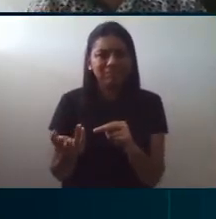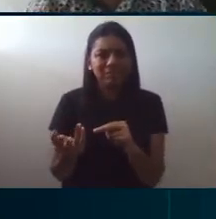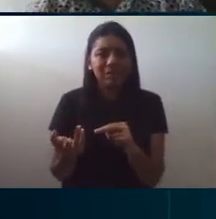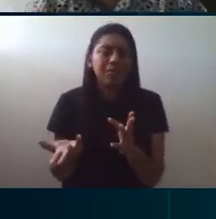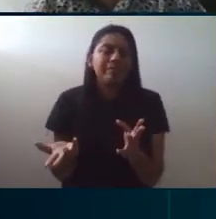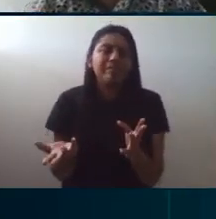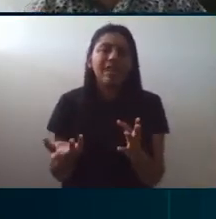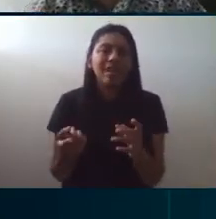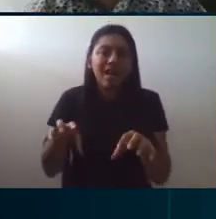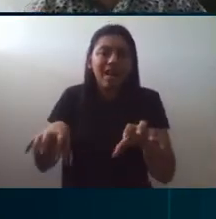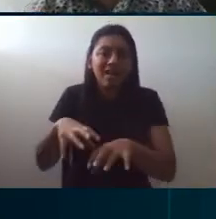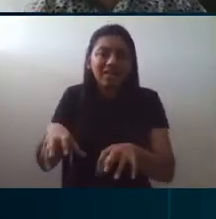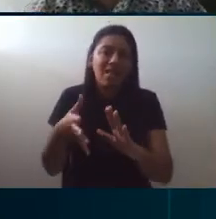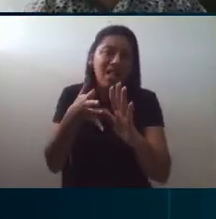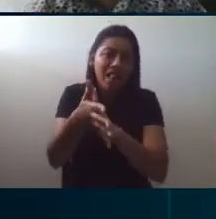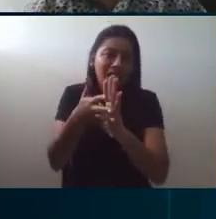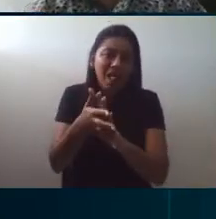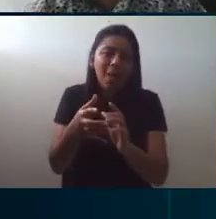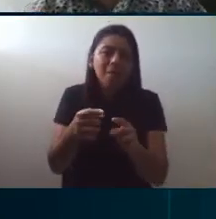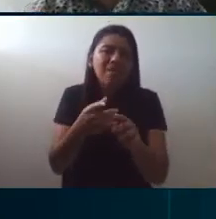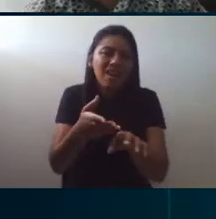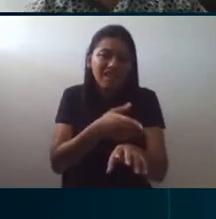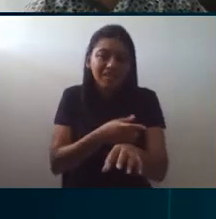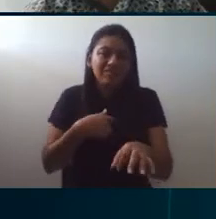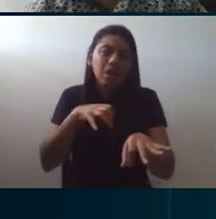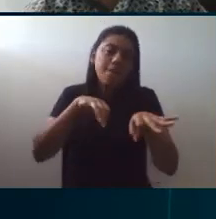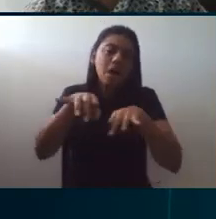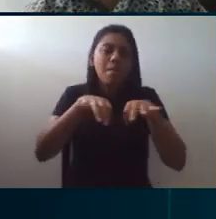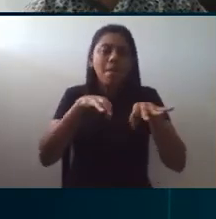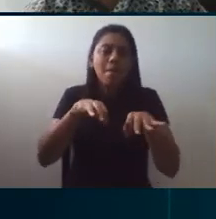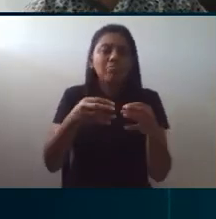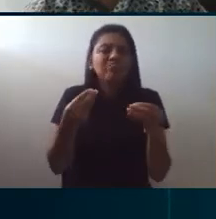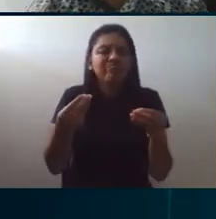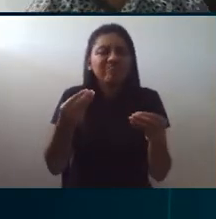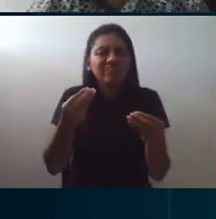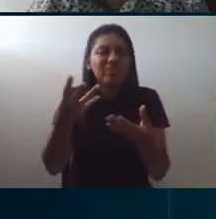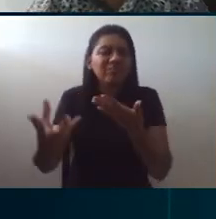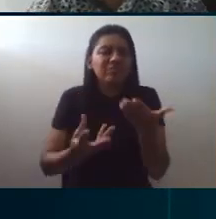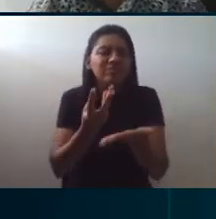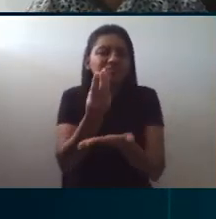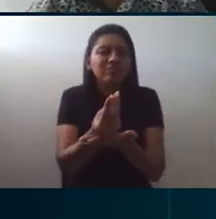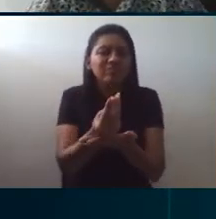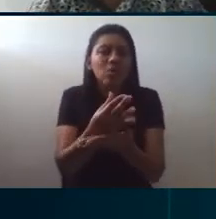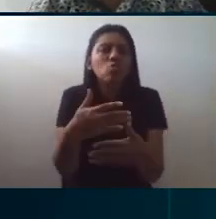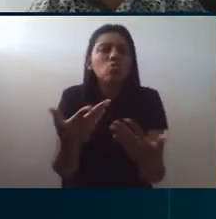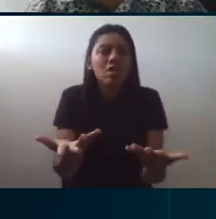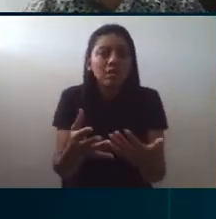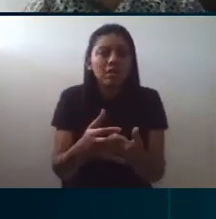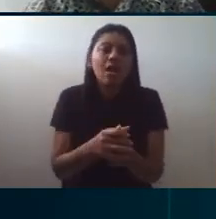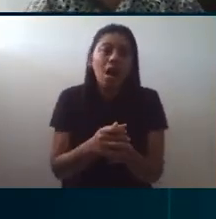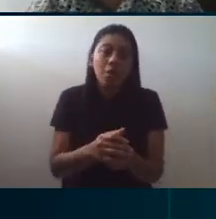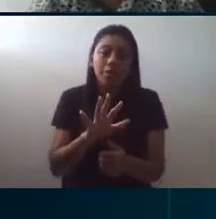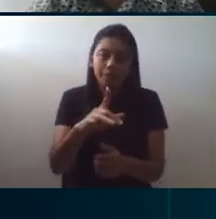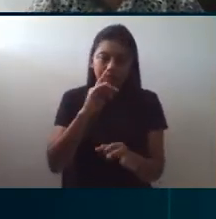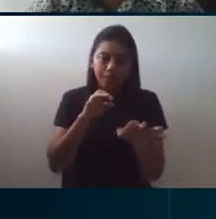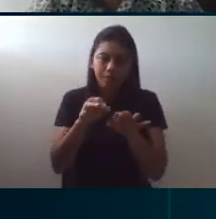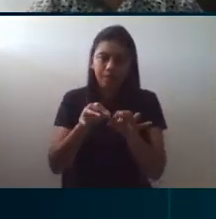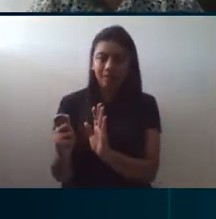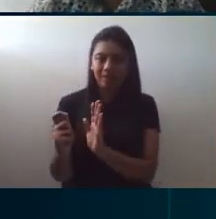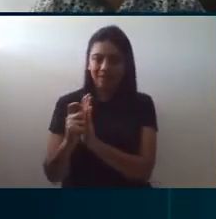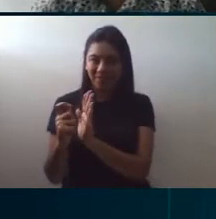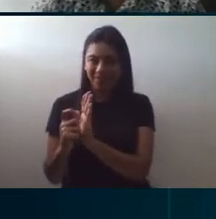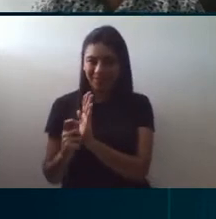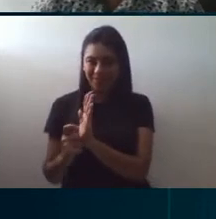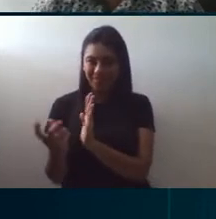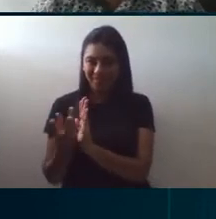de toda esta explicación teórica que ya tuvimos y toda esta ambientación? Fue puntualmente la siguiente. Se cogió una base de datos de lecciones aprendidas. ¿Cuál base de datos de lecciones